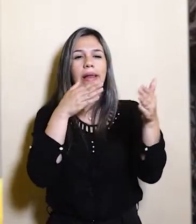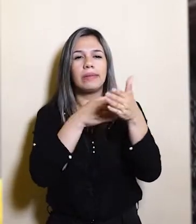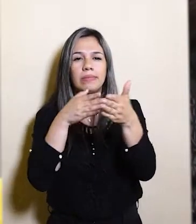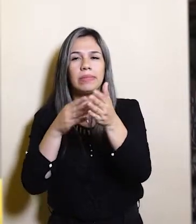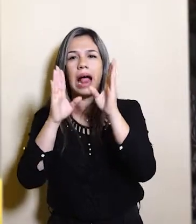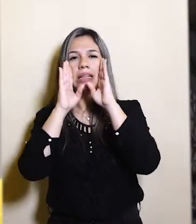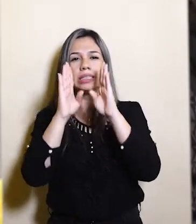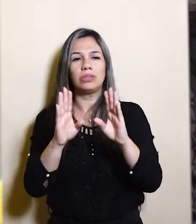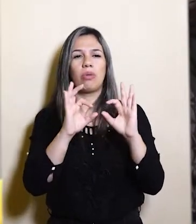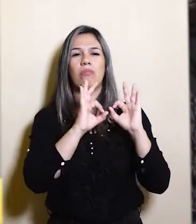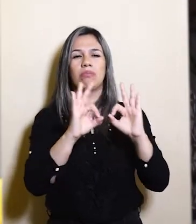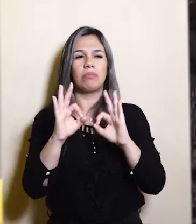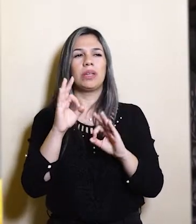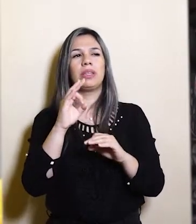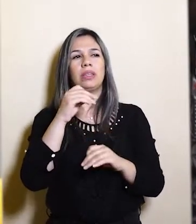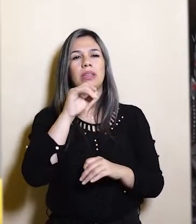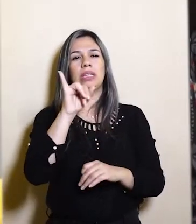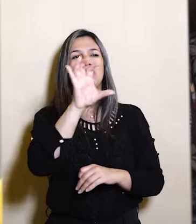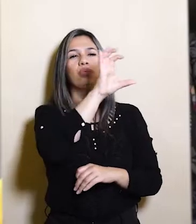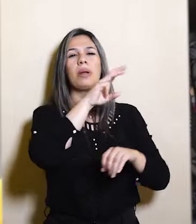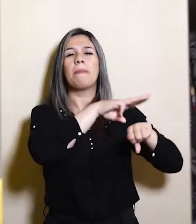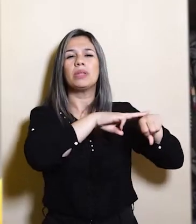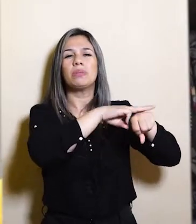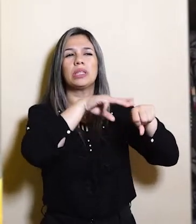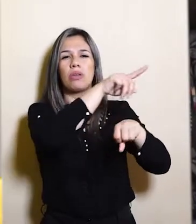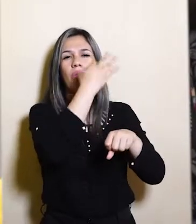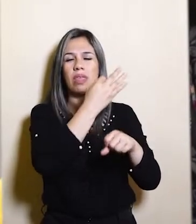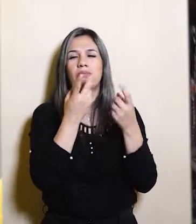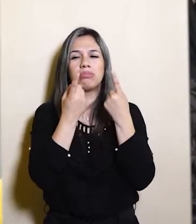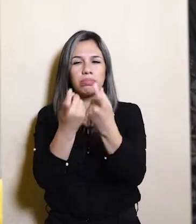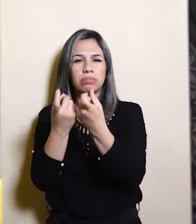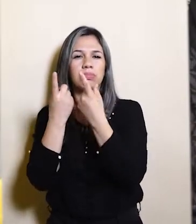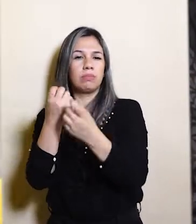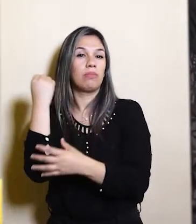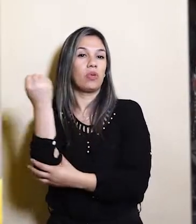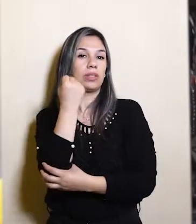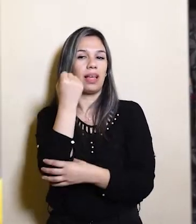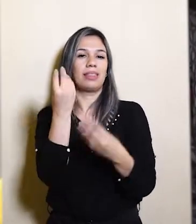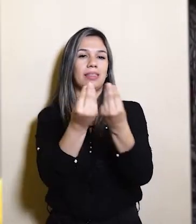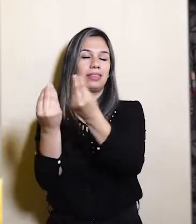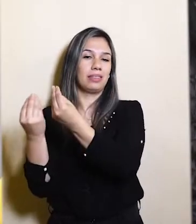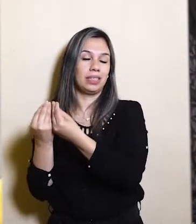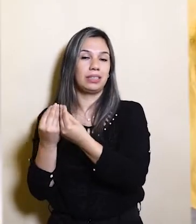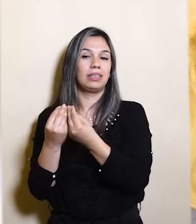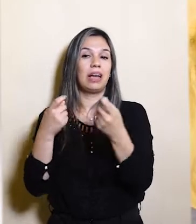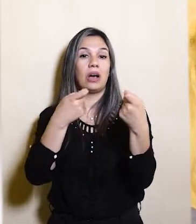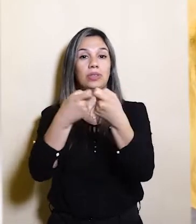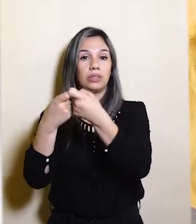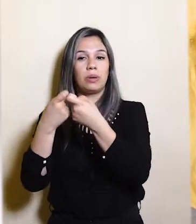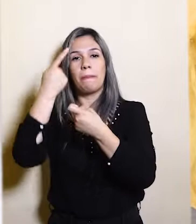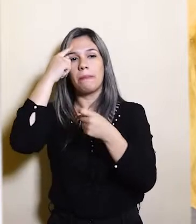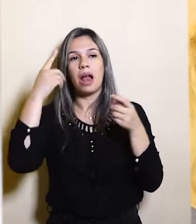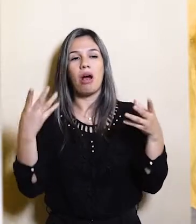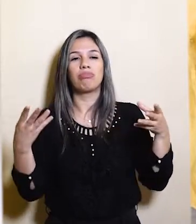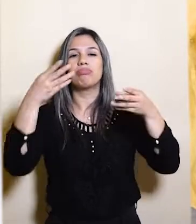de la atención integral, de la prevención. Entonces, es importante la participación de la sociedad civil, diría yo, digamos, para